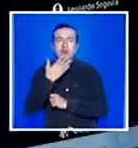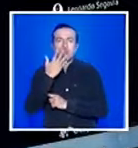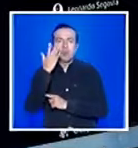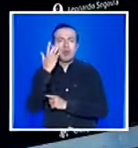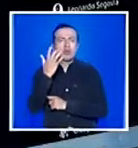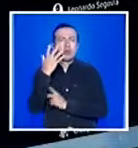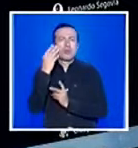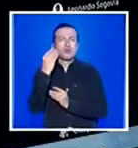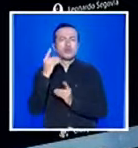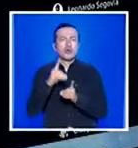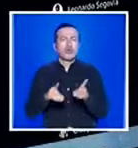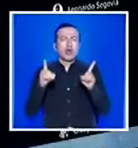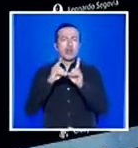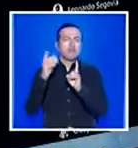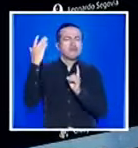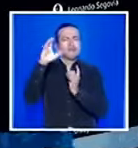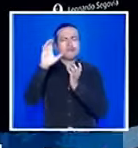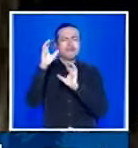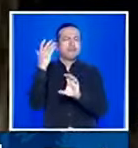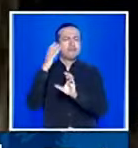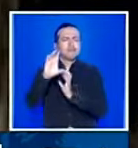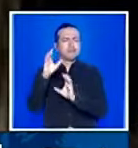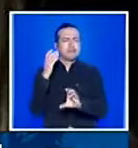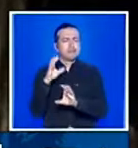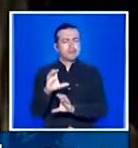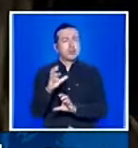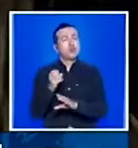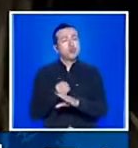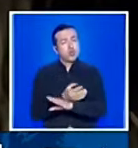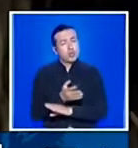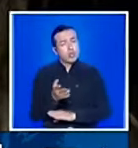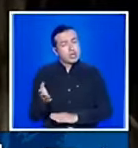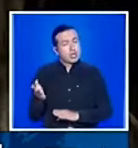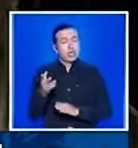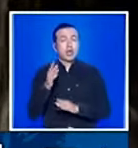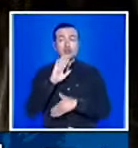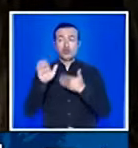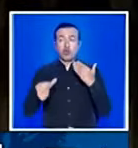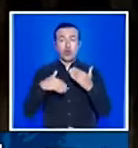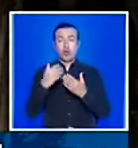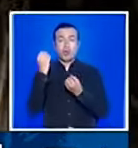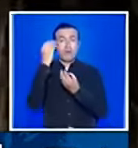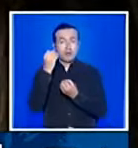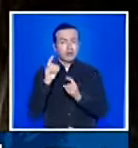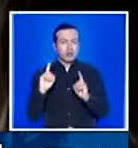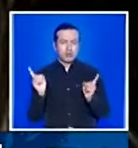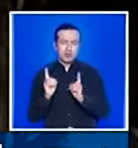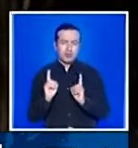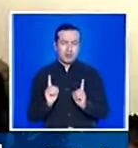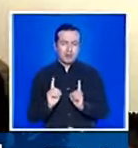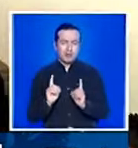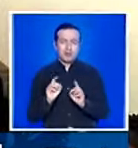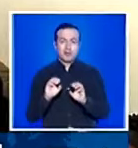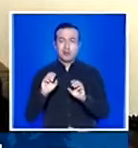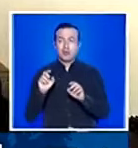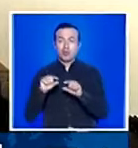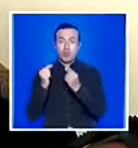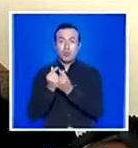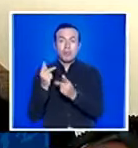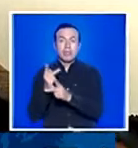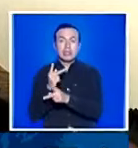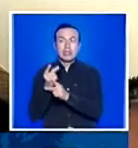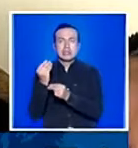de datos que publican en redes sociales. Por eso se recomienda controlar la información que se expondrá. Estas organizaciones comienzan a procesar